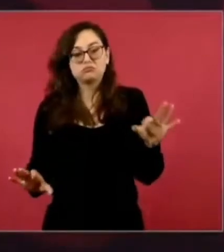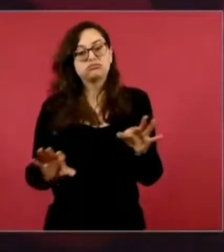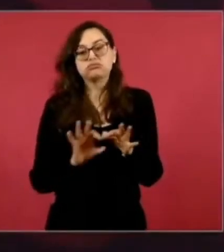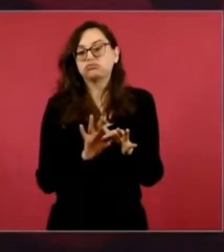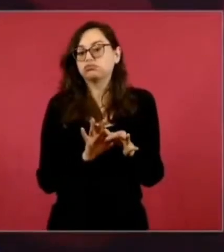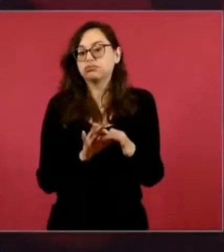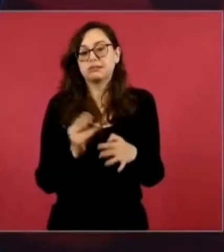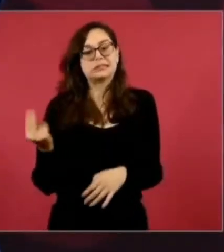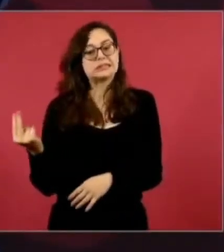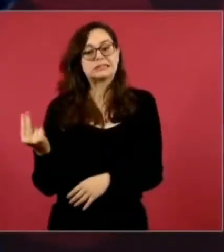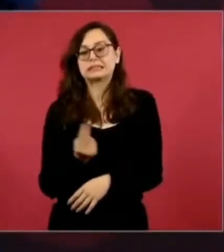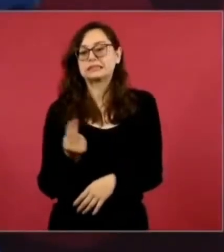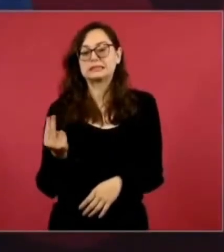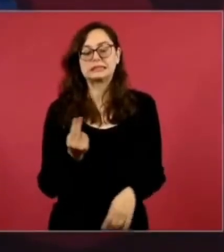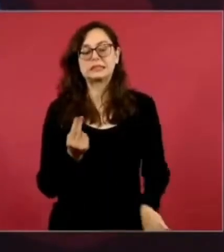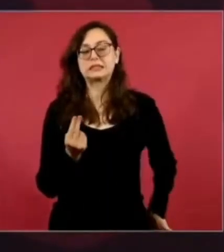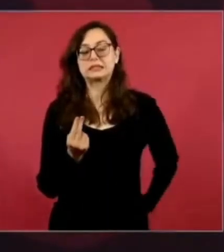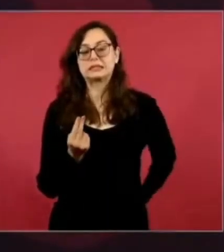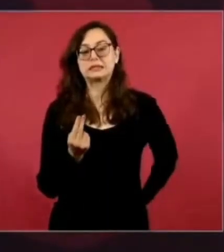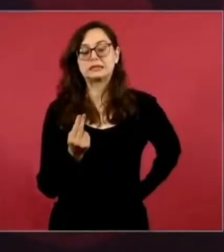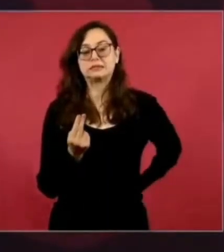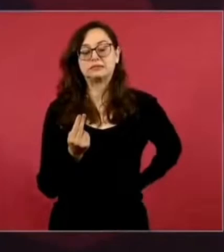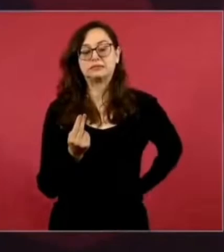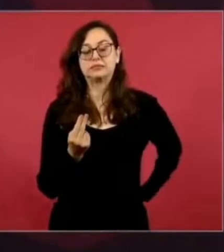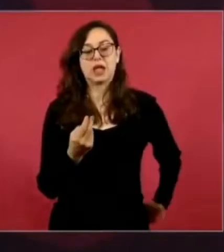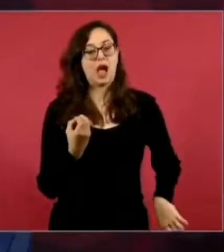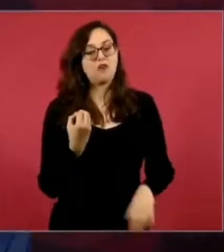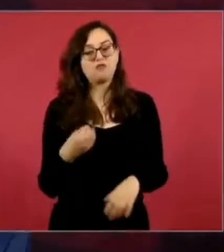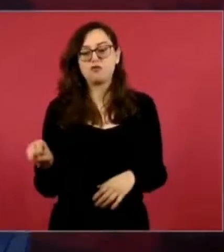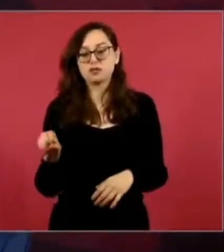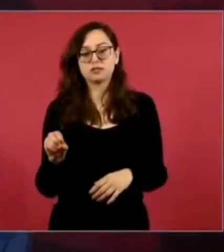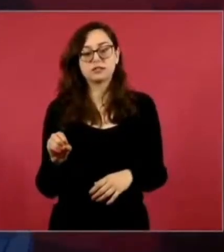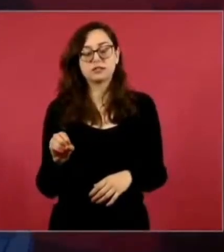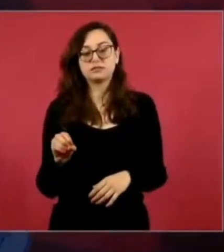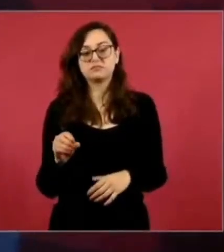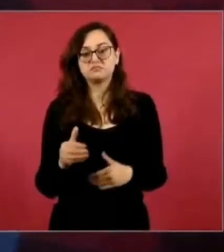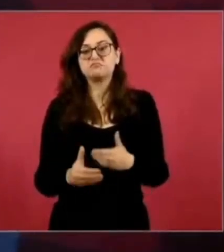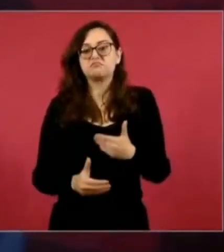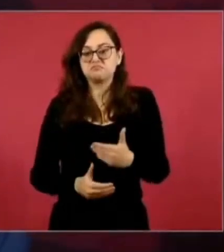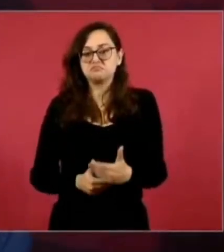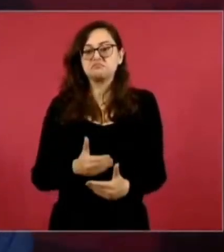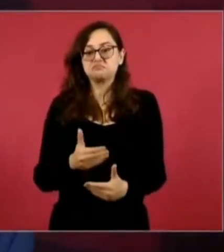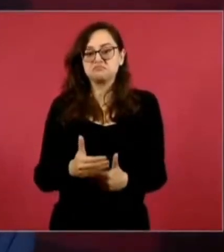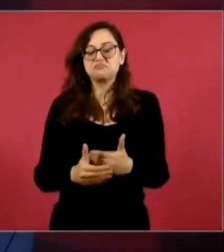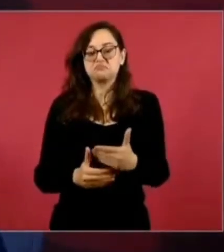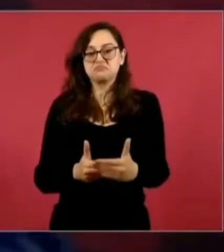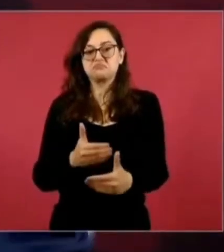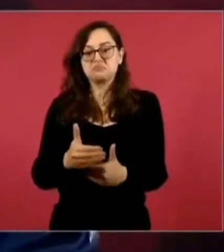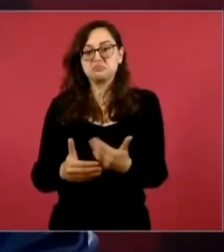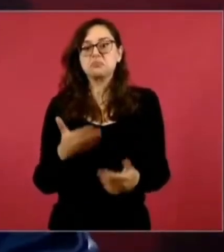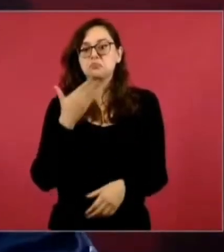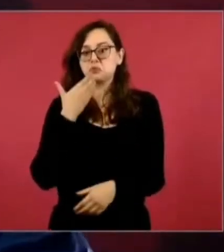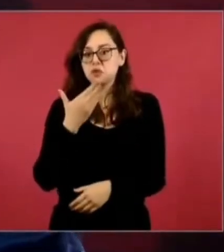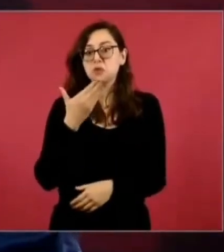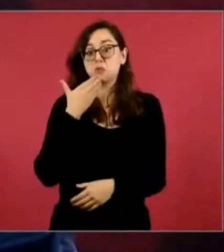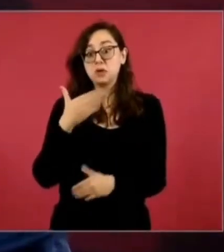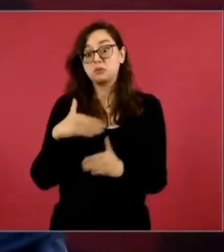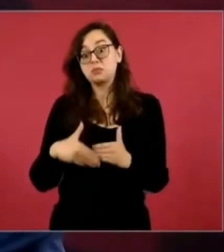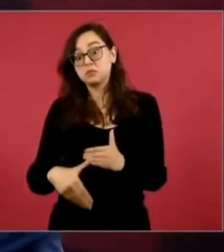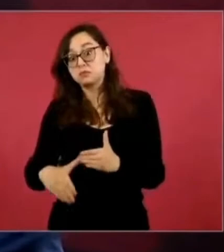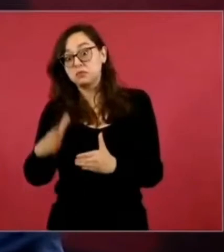para crecer y nos ha ido muy bien, nos va a seguir yendo muy